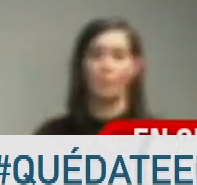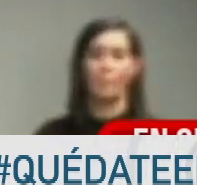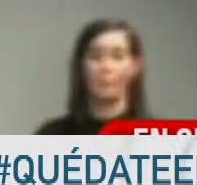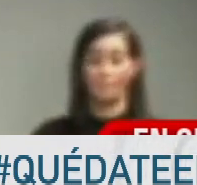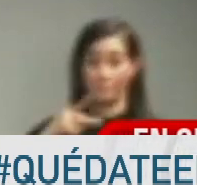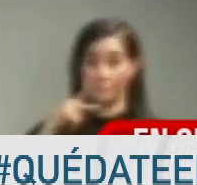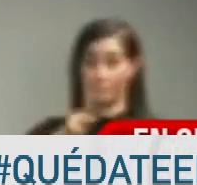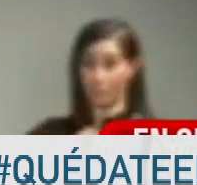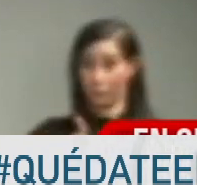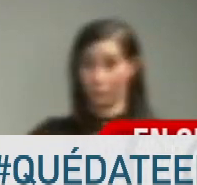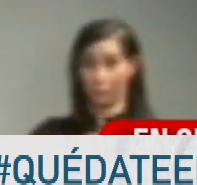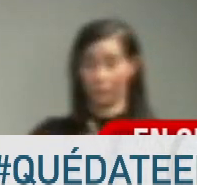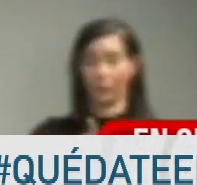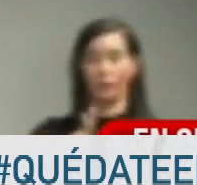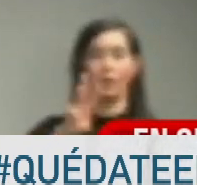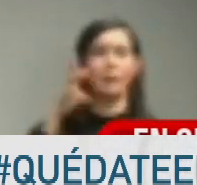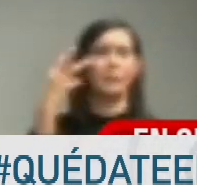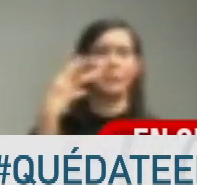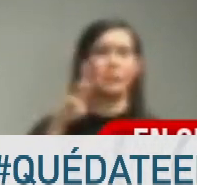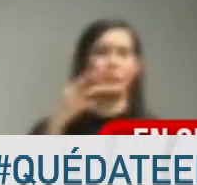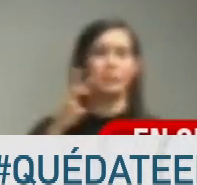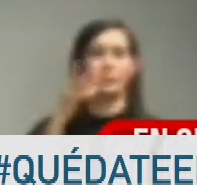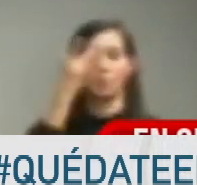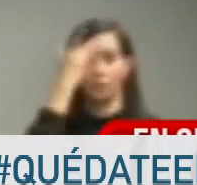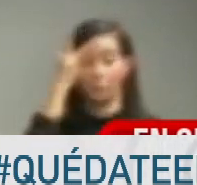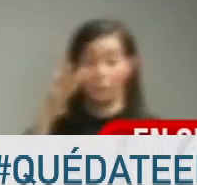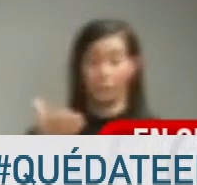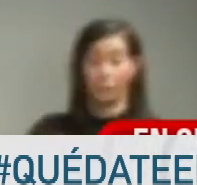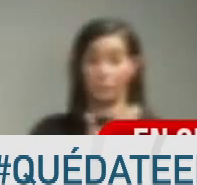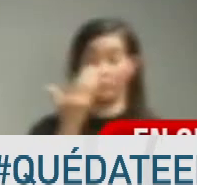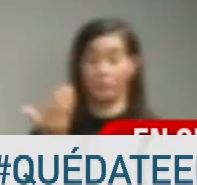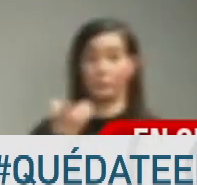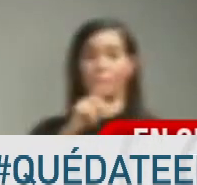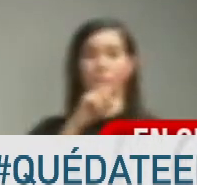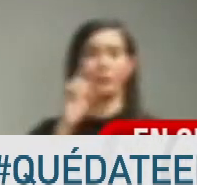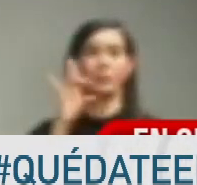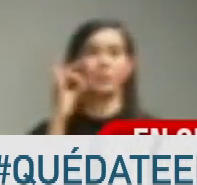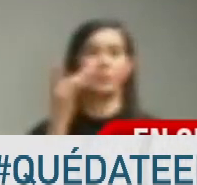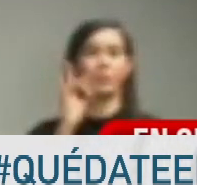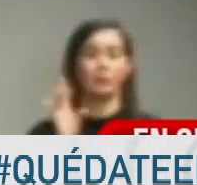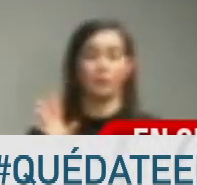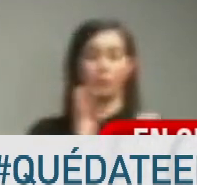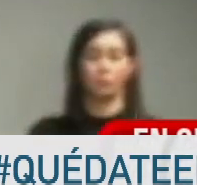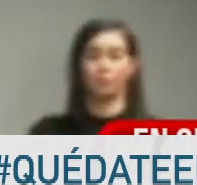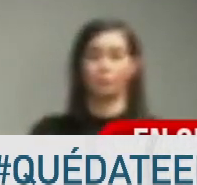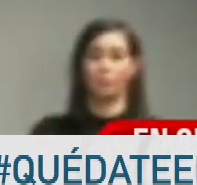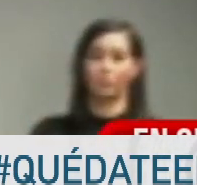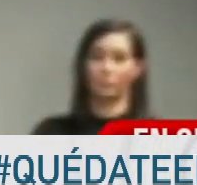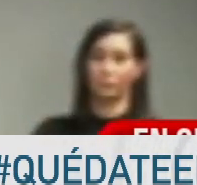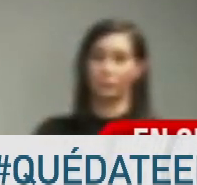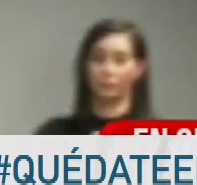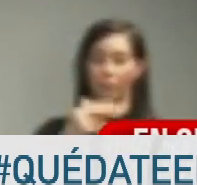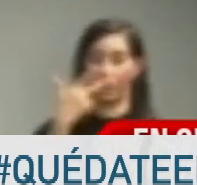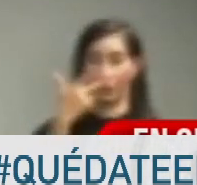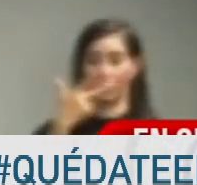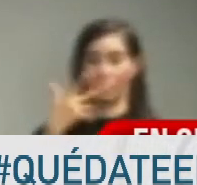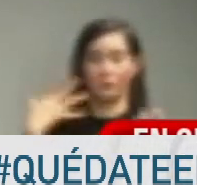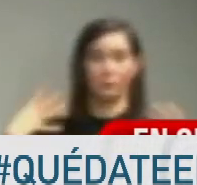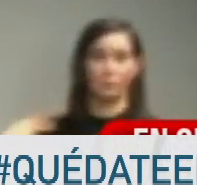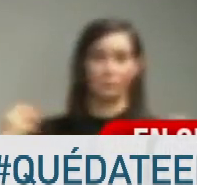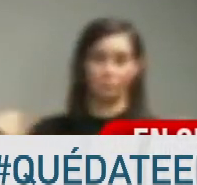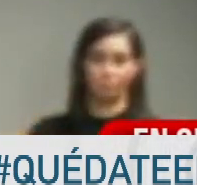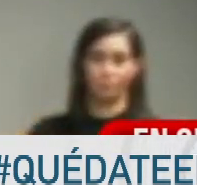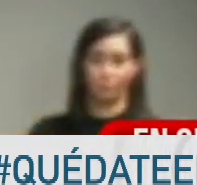Puerto Plata, 16 casos nuevos, 118 acumulados, 3